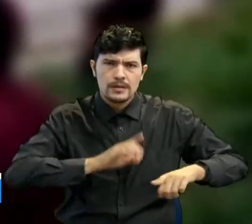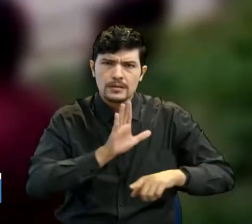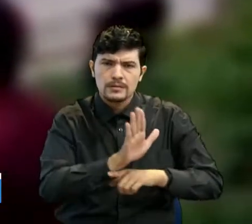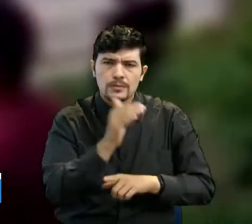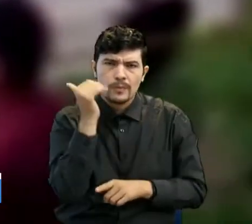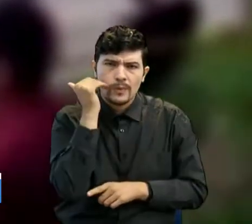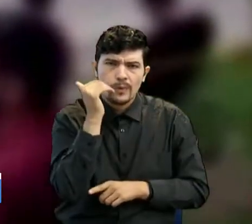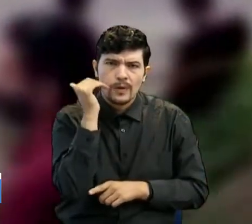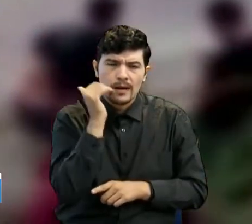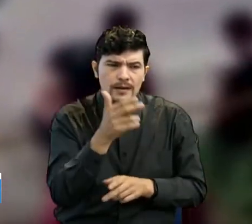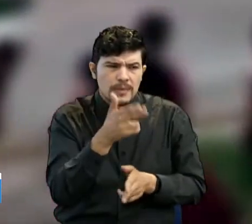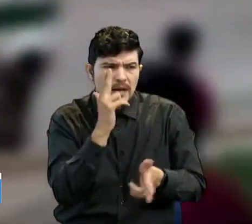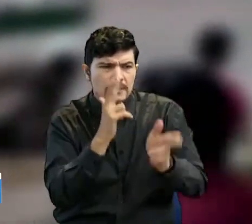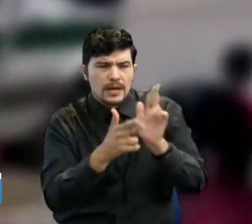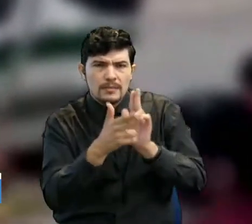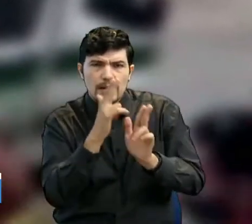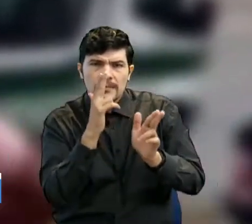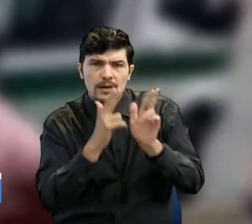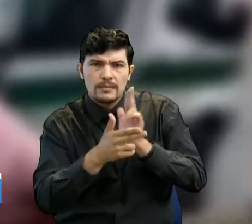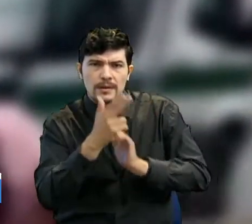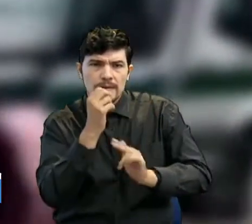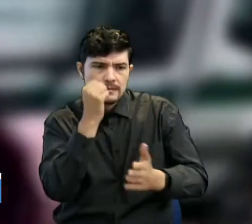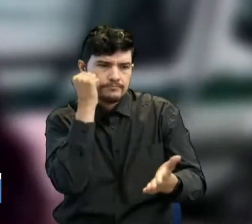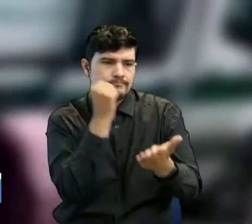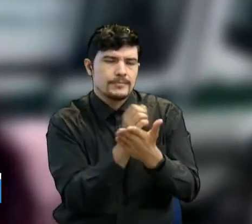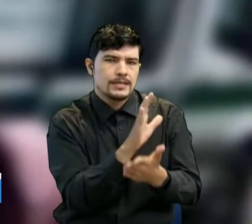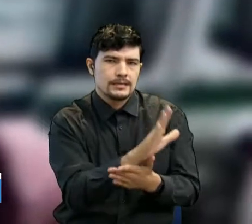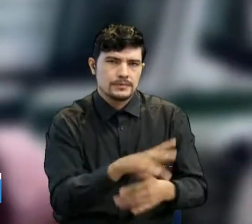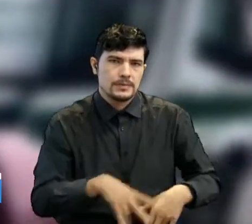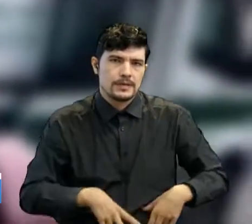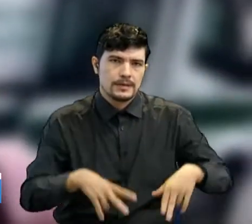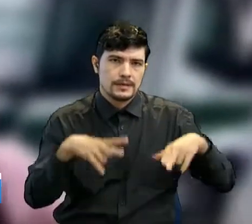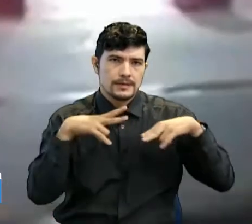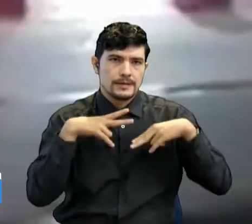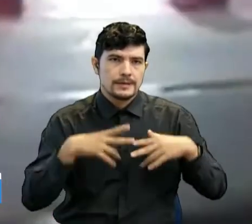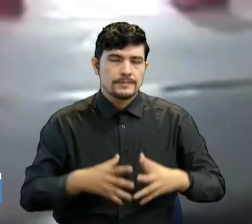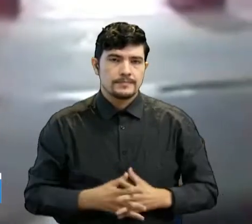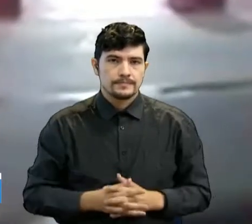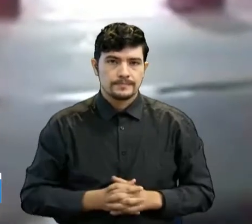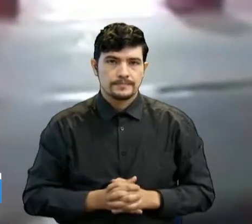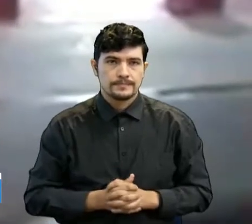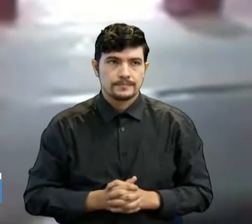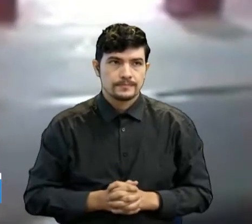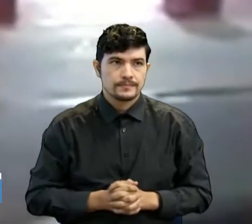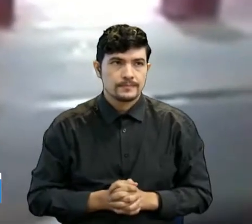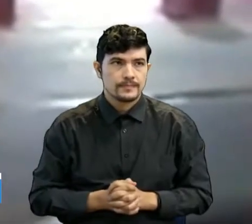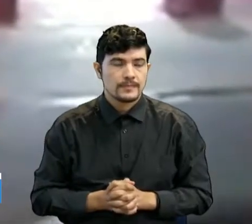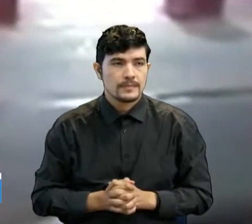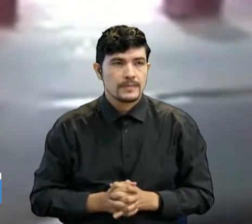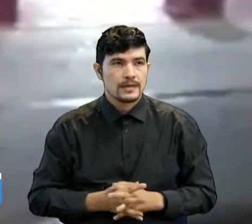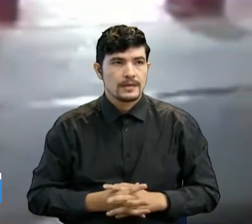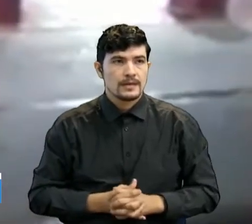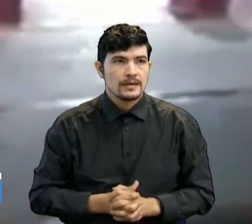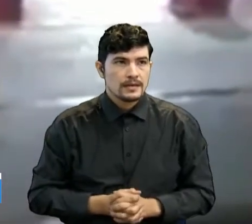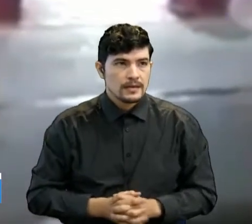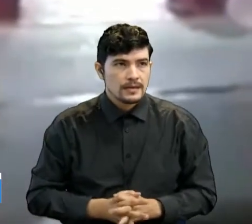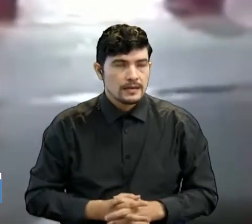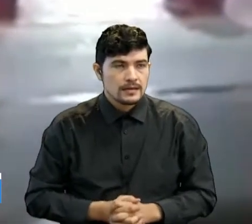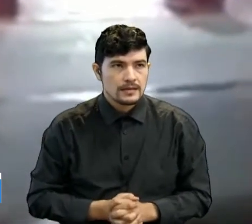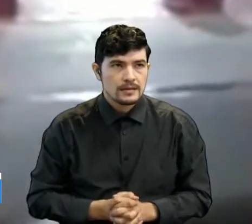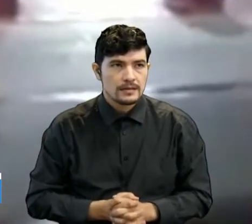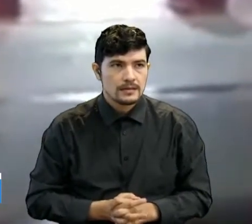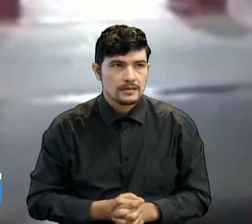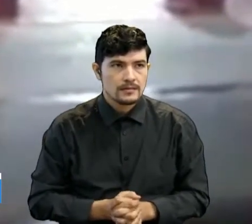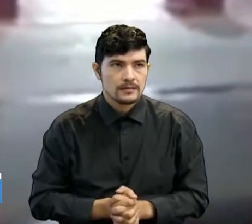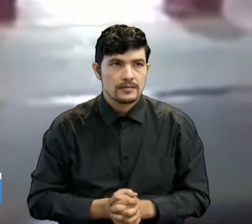delincuentes que llegaron y acabaron con su vida ya en coordinación con la fiscalía se inicia la investigación para establecer